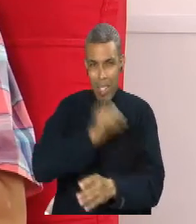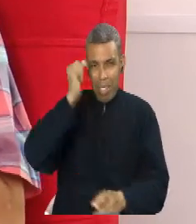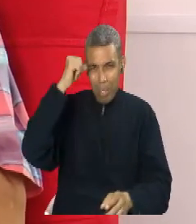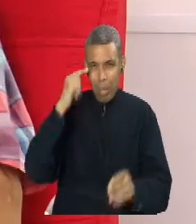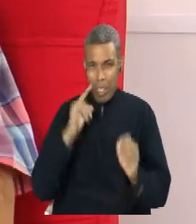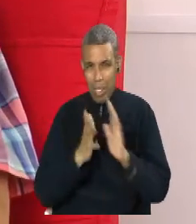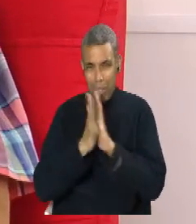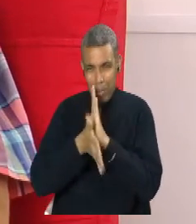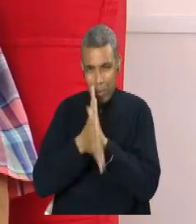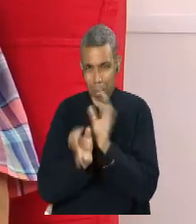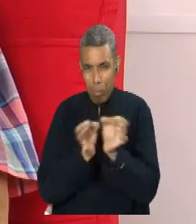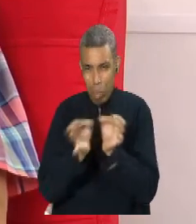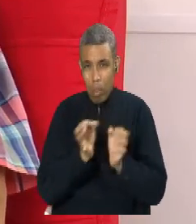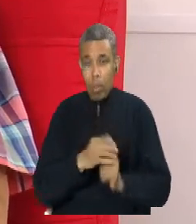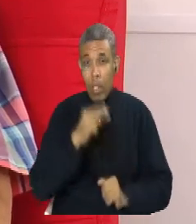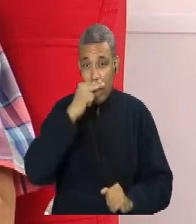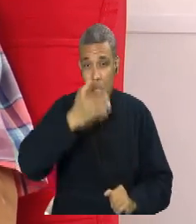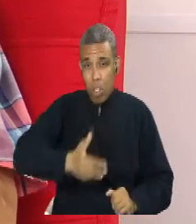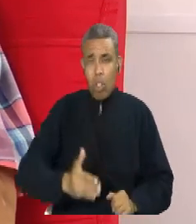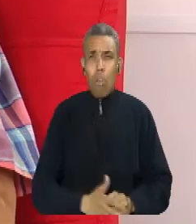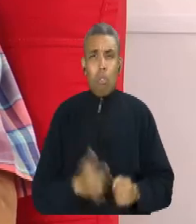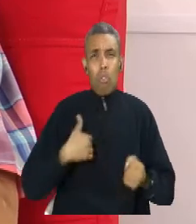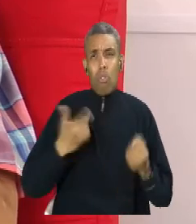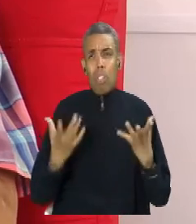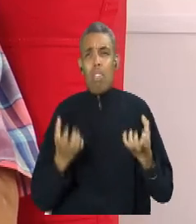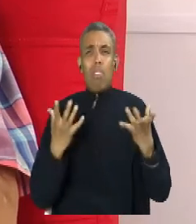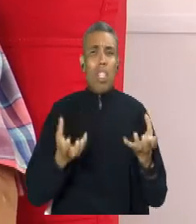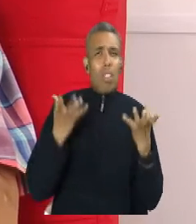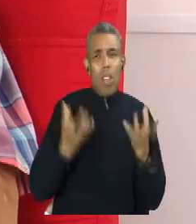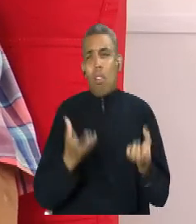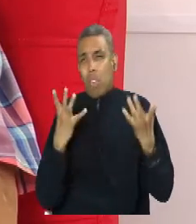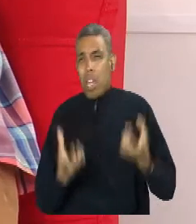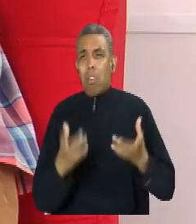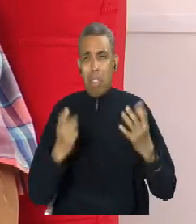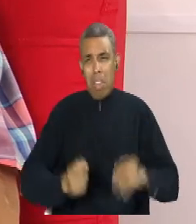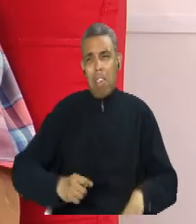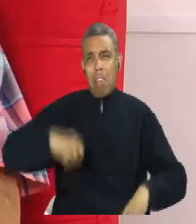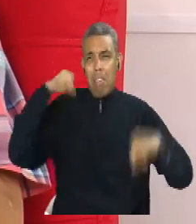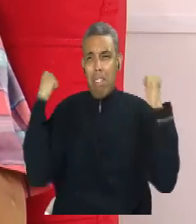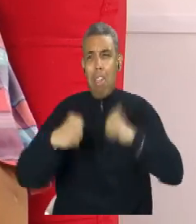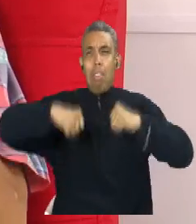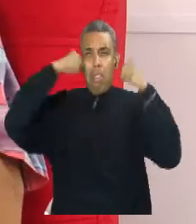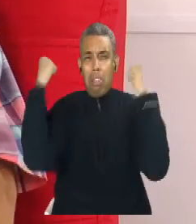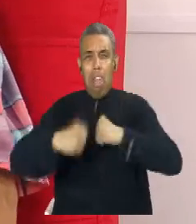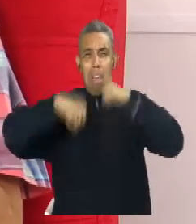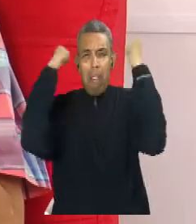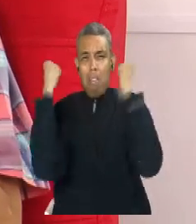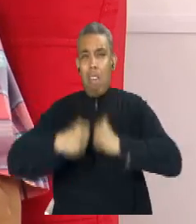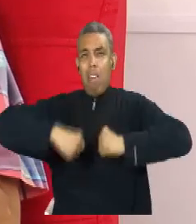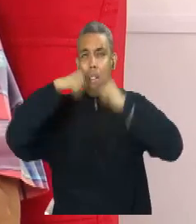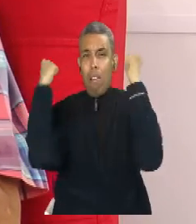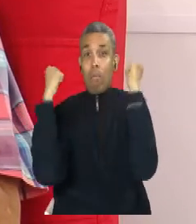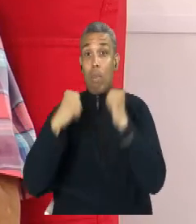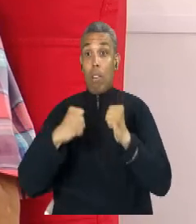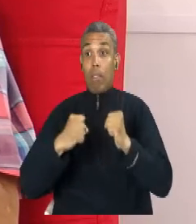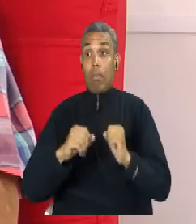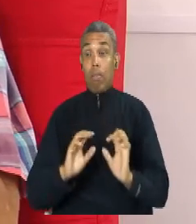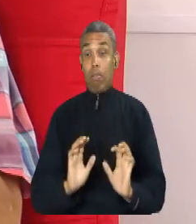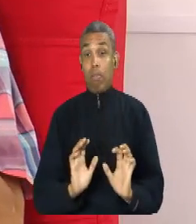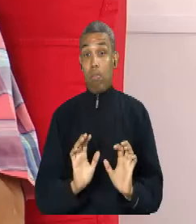niño decide en esa época de su vida que es lo que él quiere y como lo impone